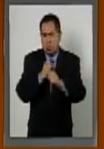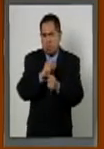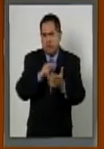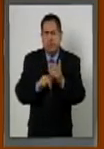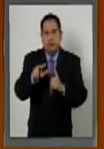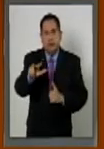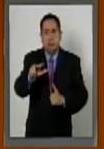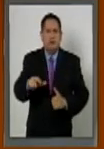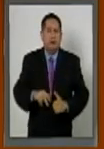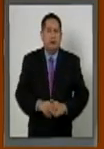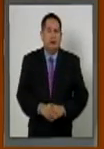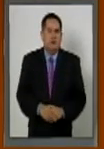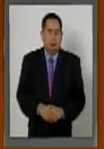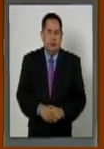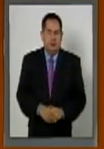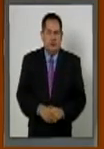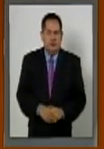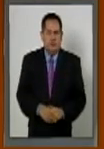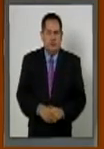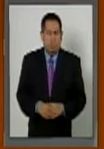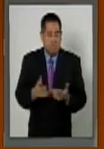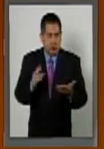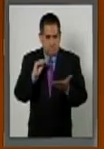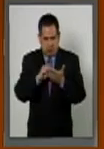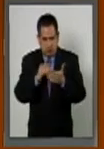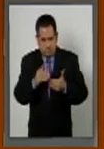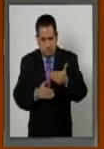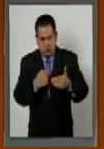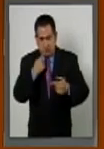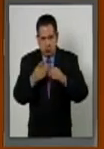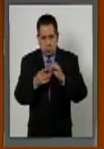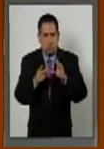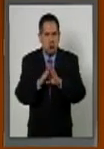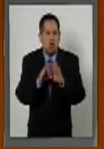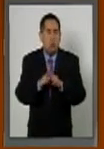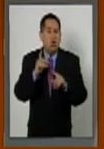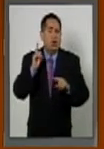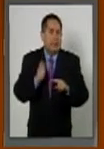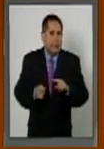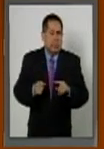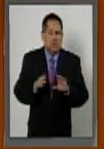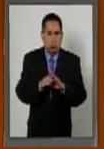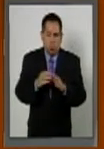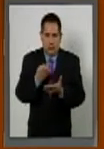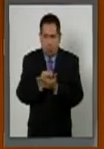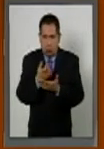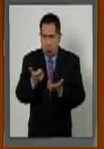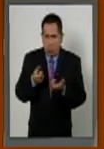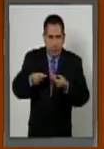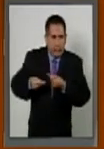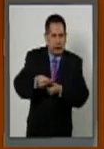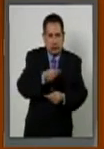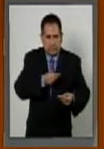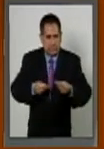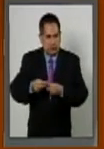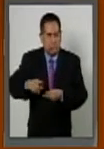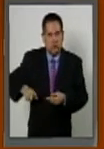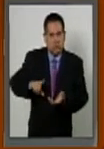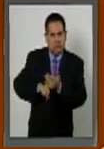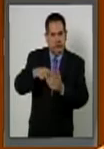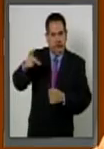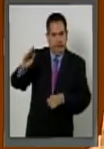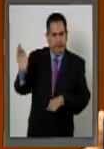2018. Es clara la inercia en el manejo de nuestra economía por parte del gobierno